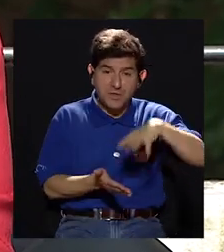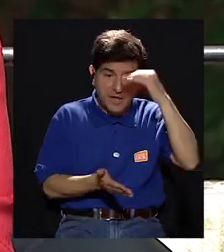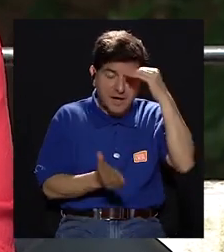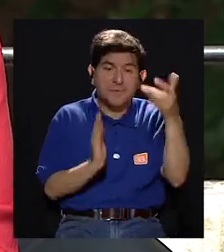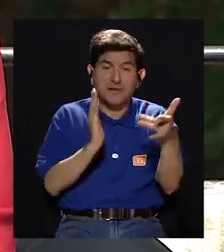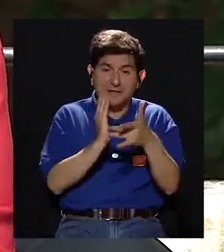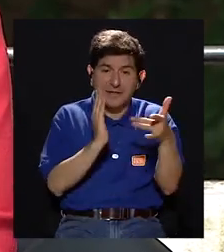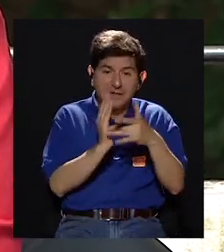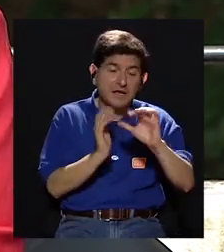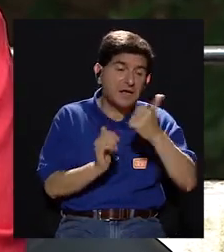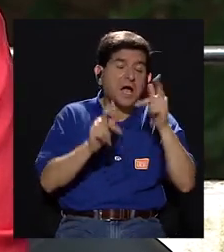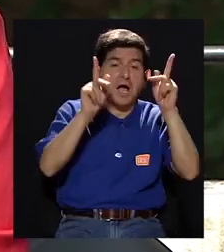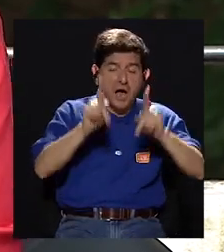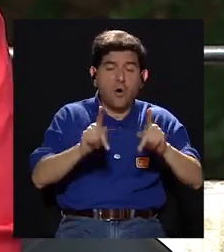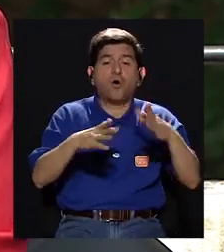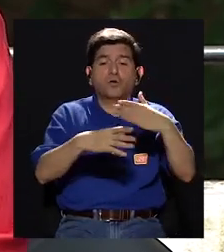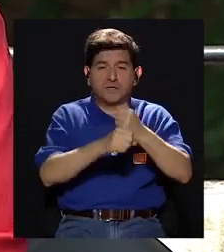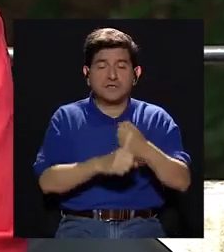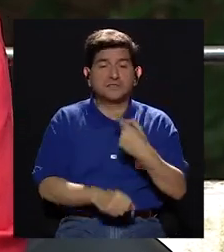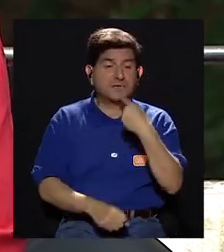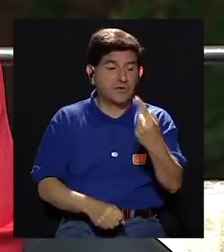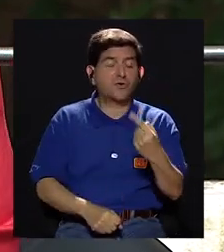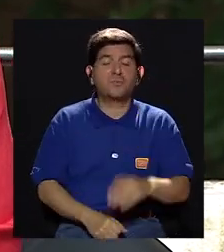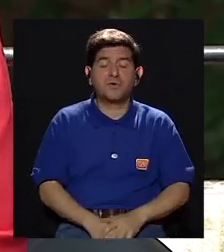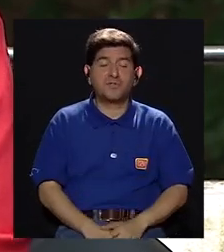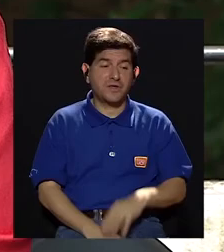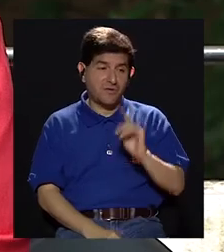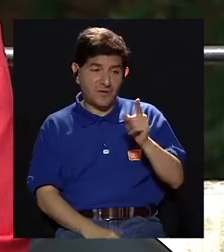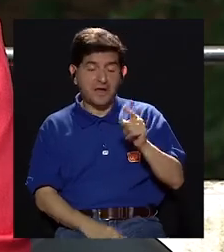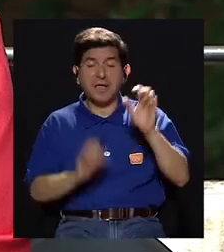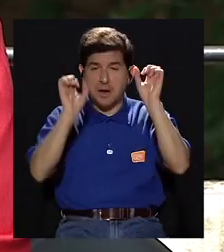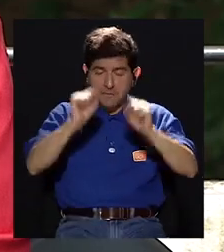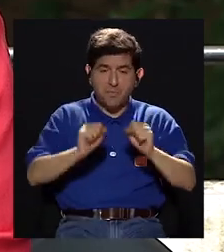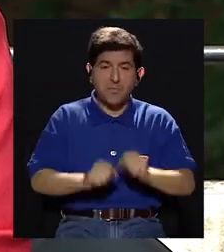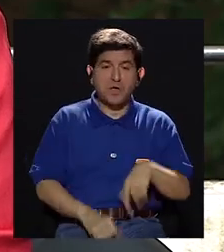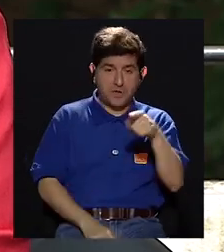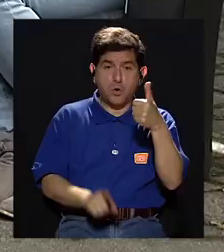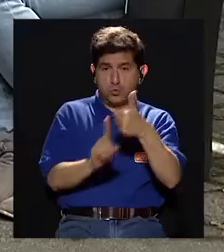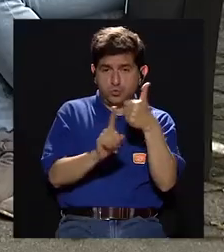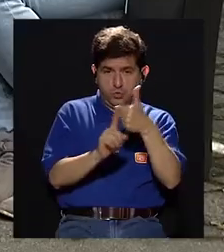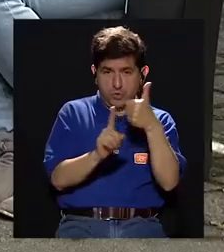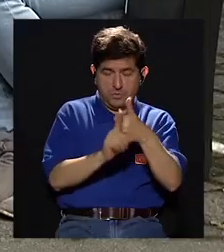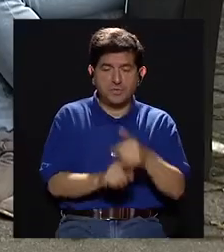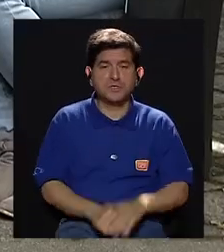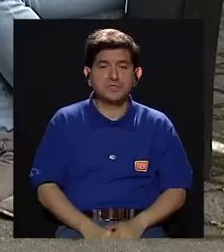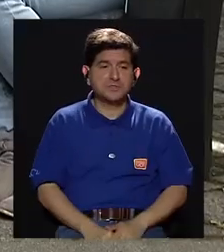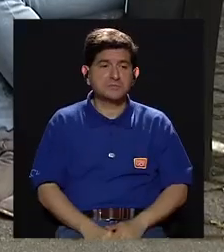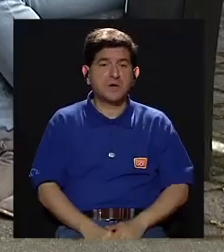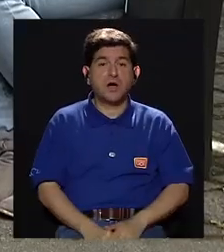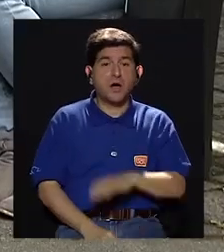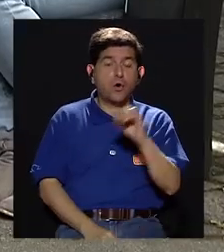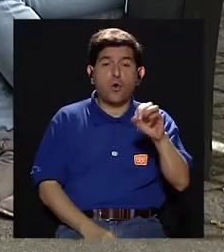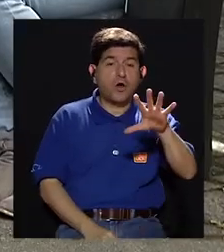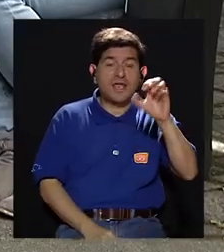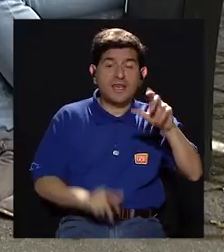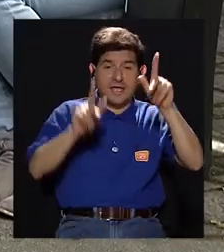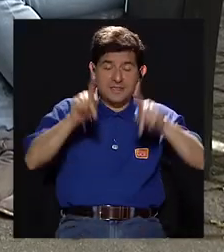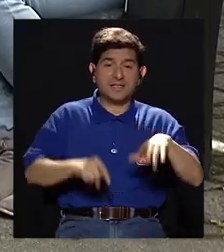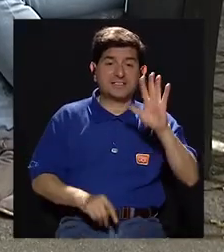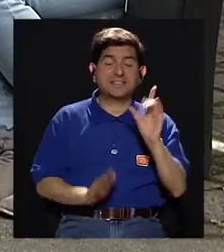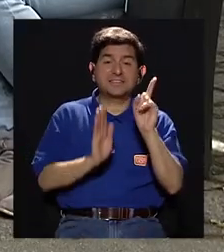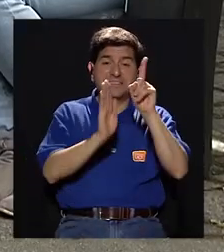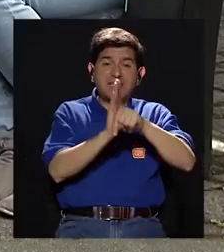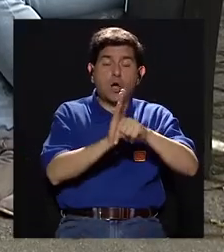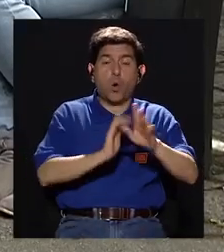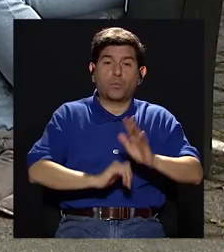y puedes aprender a hacer la técnica a otras personas, como lo comentaba Marcela. O sea, puedes tratarte tú hasta 500 personas